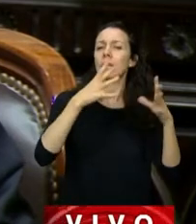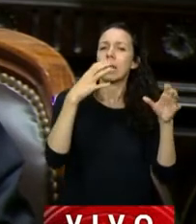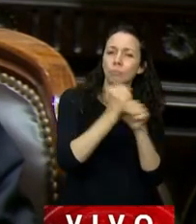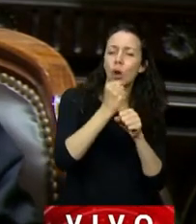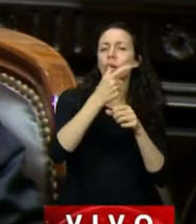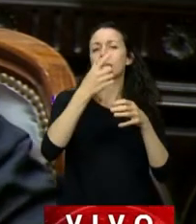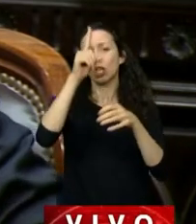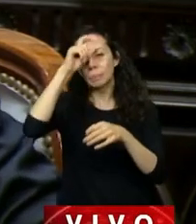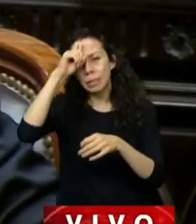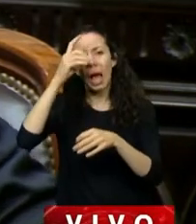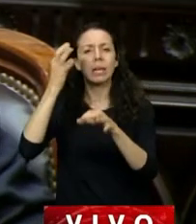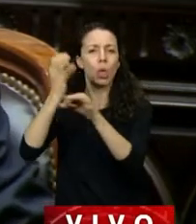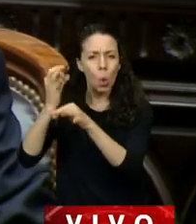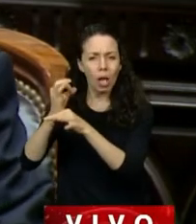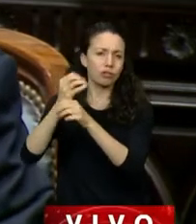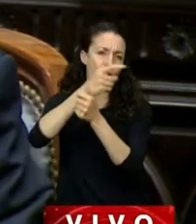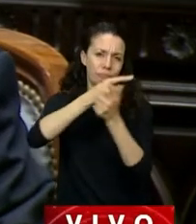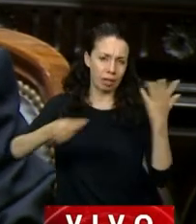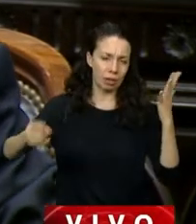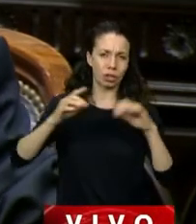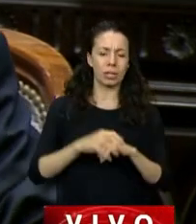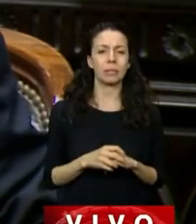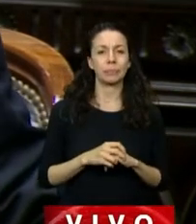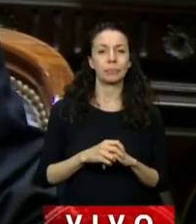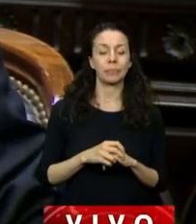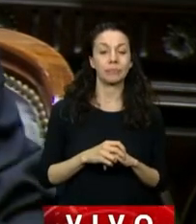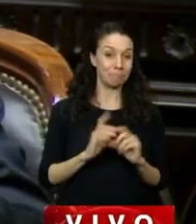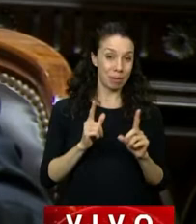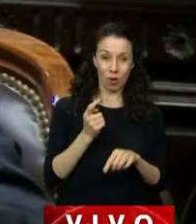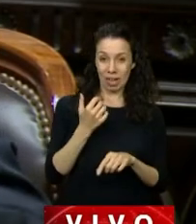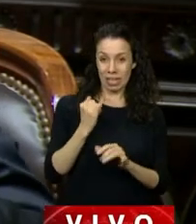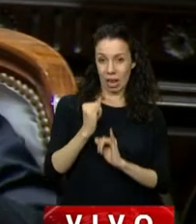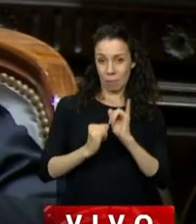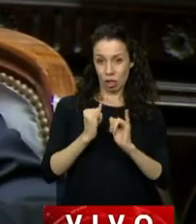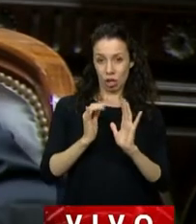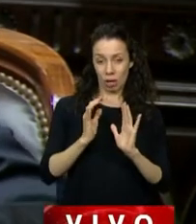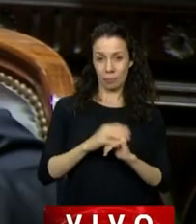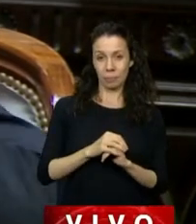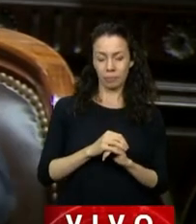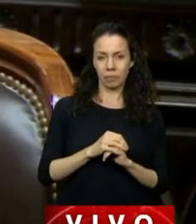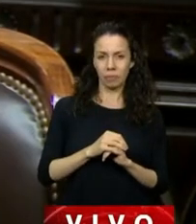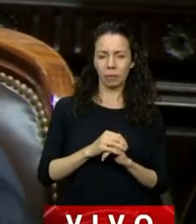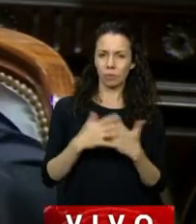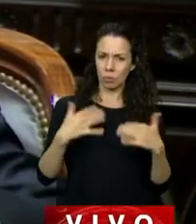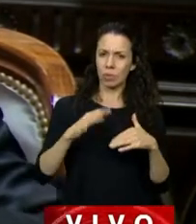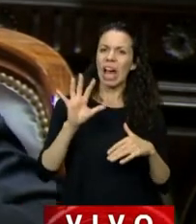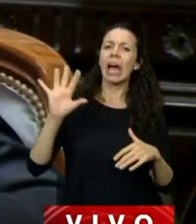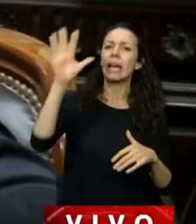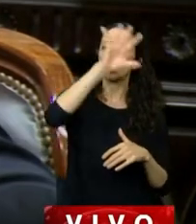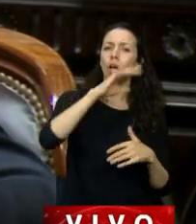sanitaria, educativa, entre otras inversiones. Es lo que acabo de mencionar, las grandes asimetrías que tiene nuestra